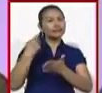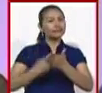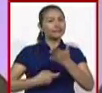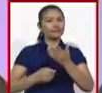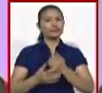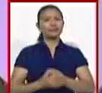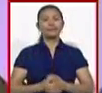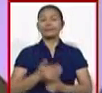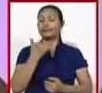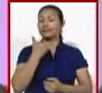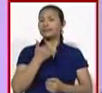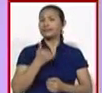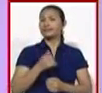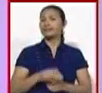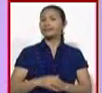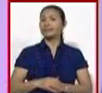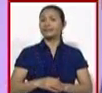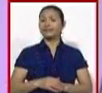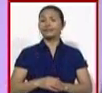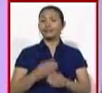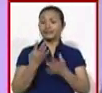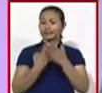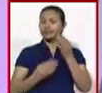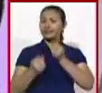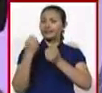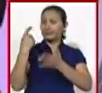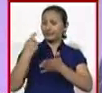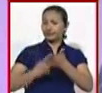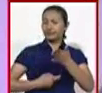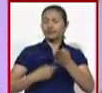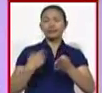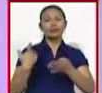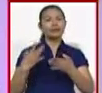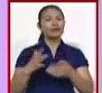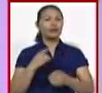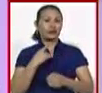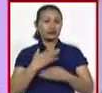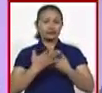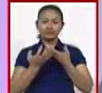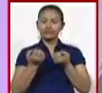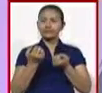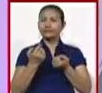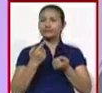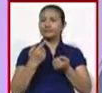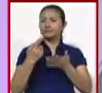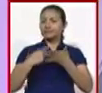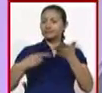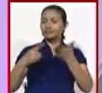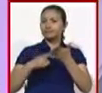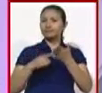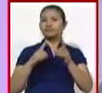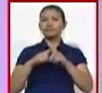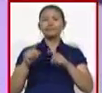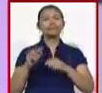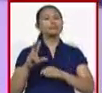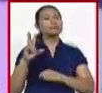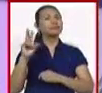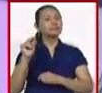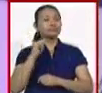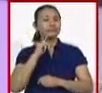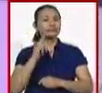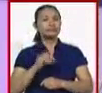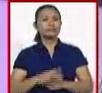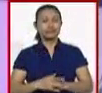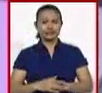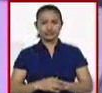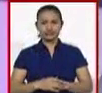multas por infracciones de tránsito. Que eliminen esa multa, ¿no? Quieren que se anule la multa. Lamentablemente eso no está